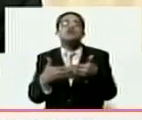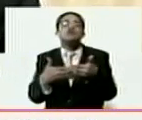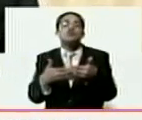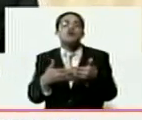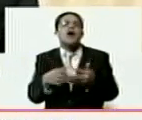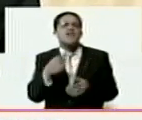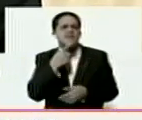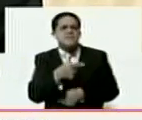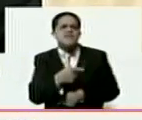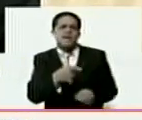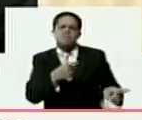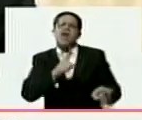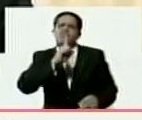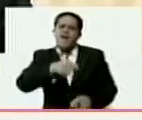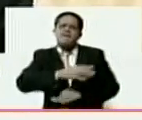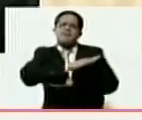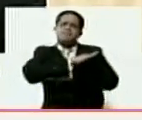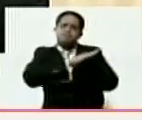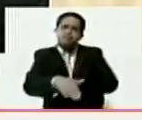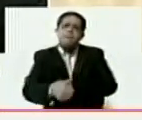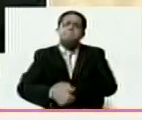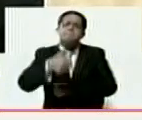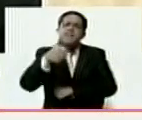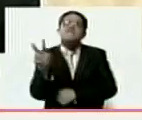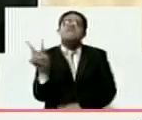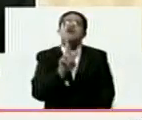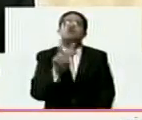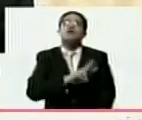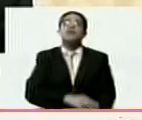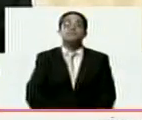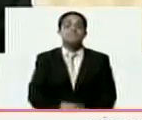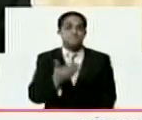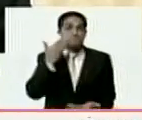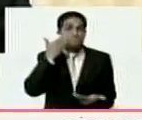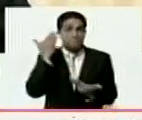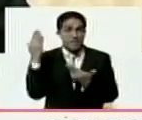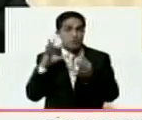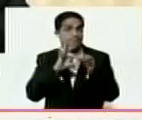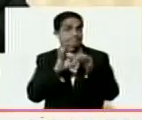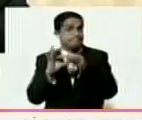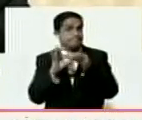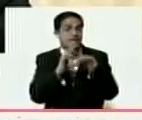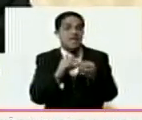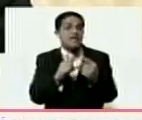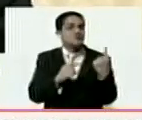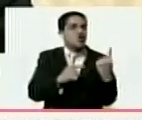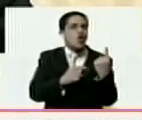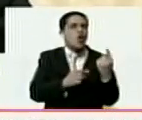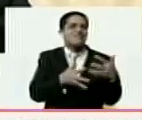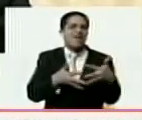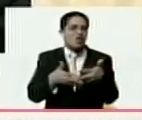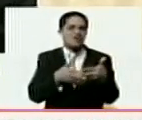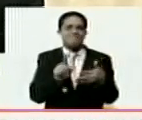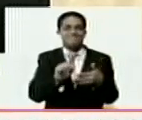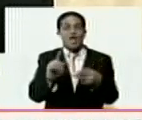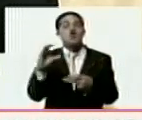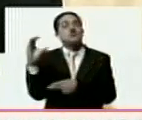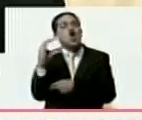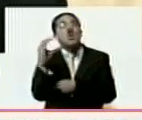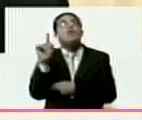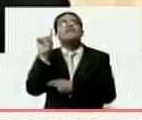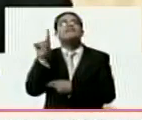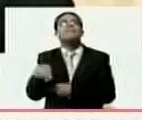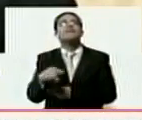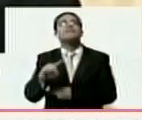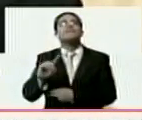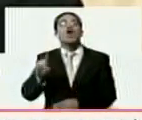aplique mayor presión contra Venezuela. Ahí vemos ya la articulación, ya no es solo Estados Unidos, es Colombia, porque luego el señor